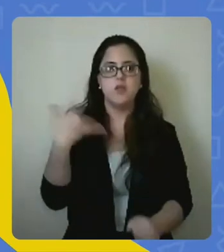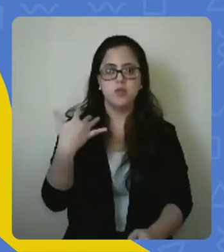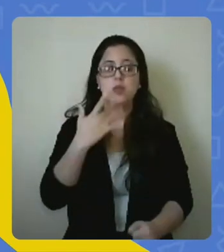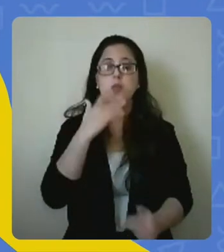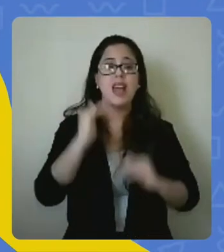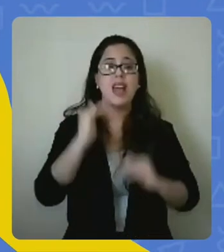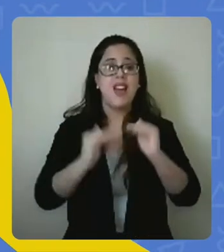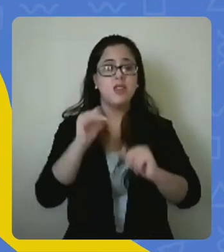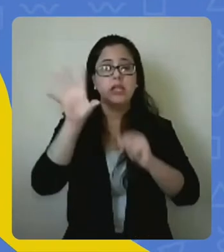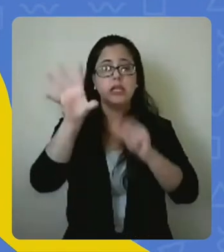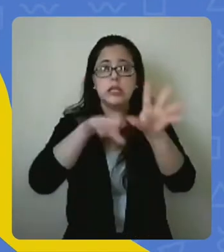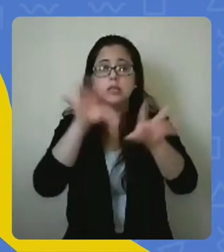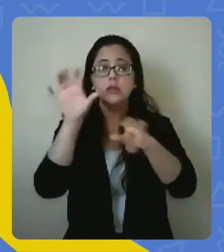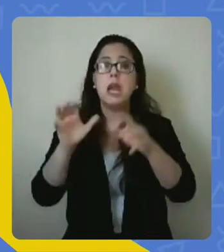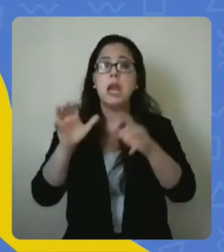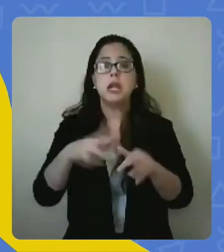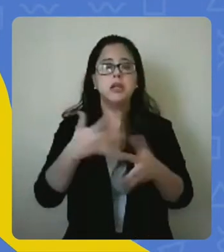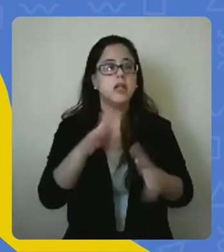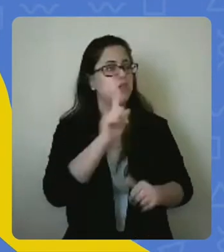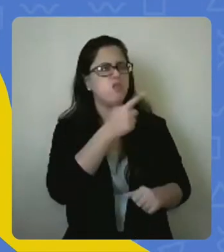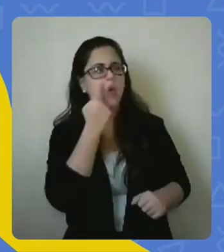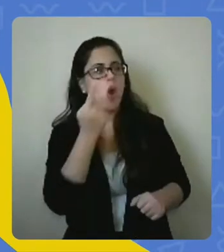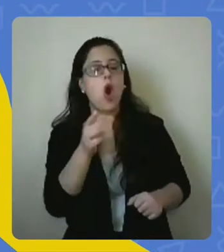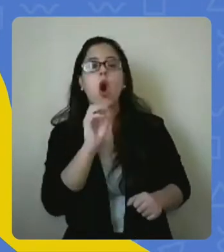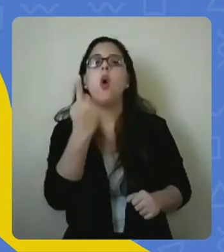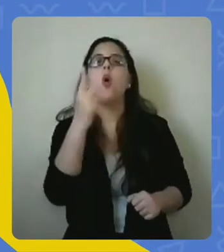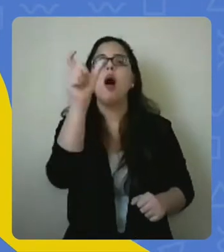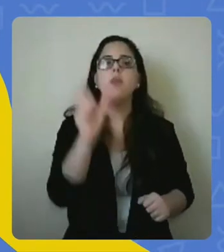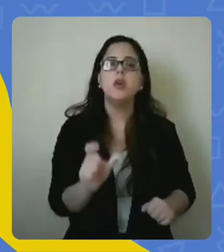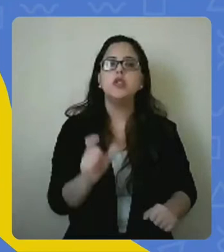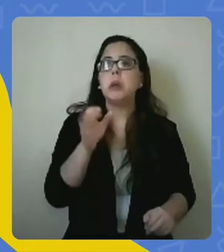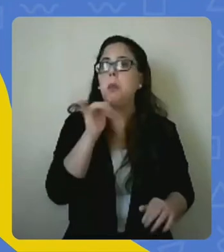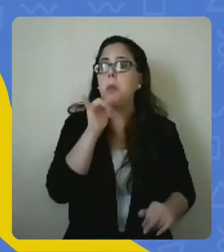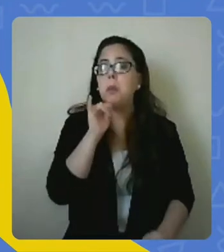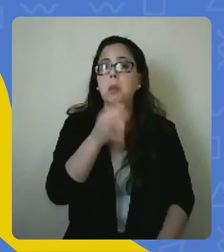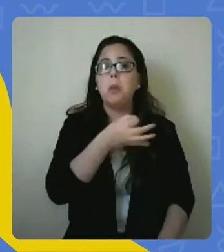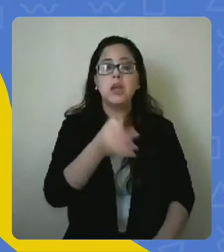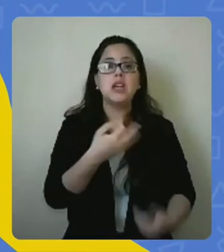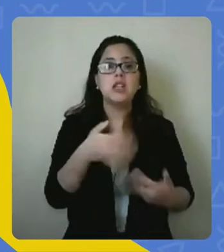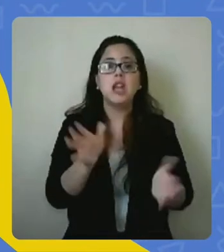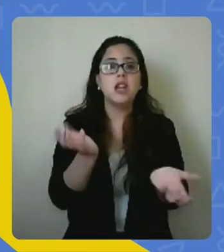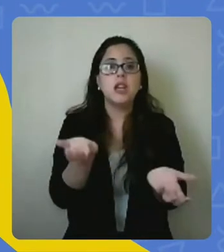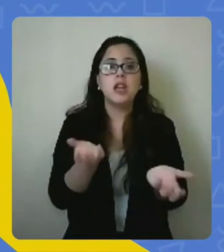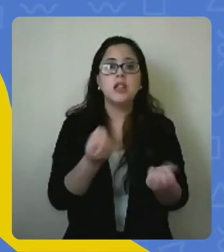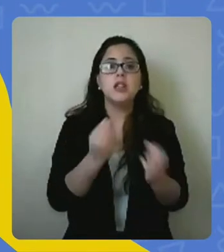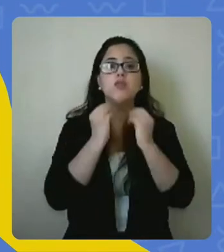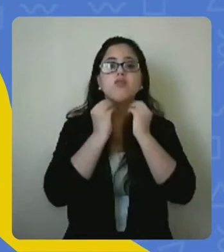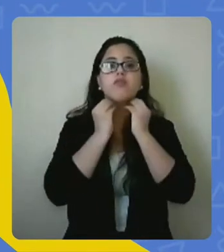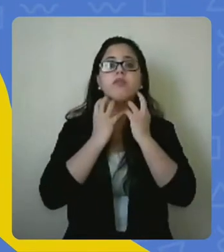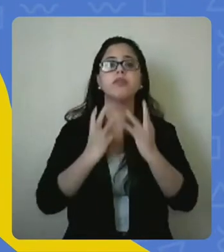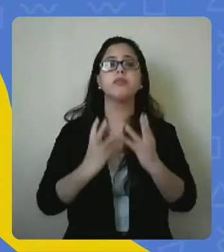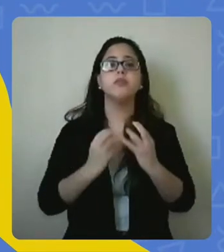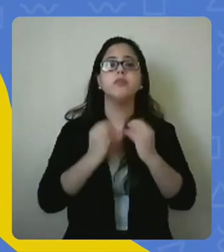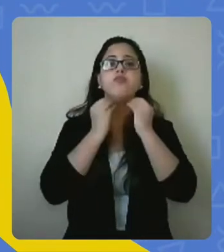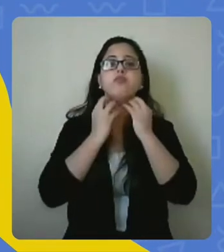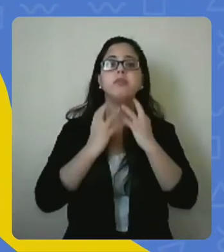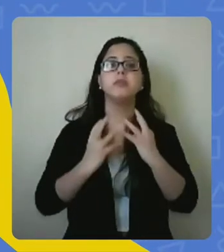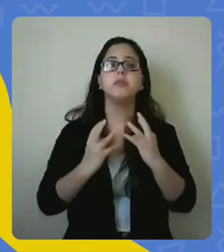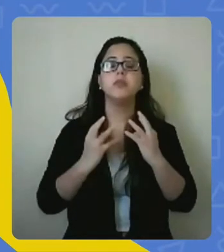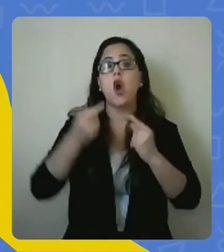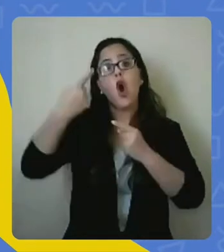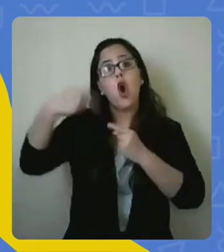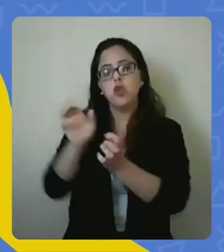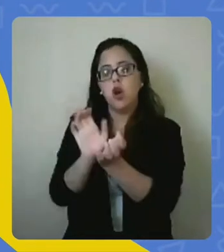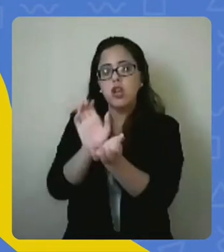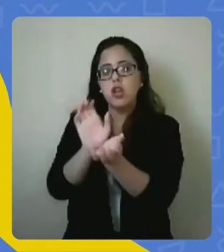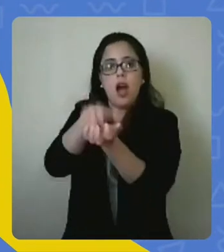más desconocidos, o puede ser que una persona nombre, no sé, está la rana, que alguien lo nombre como rana y otro como sapo. Entonces es importante definirlo,